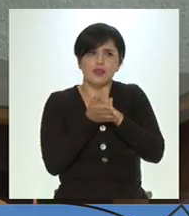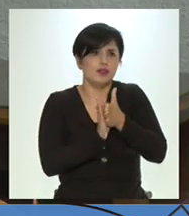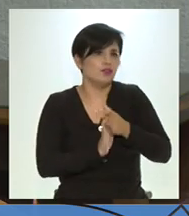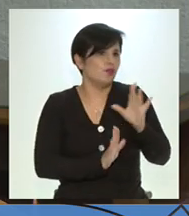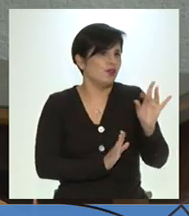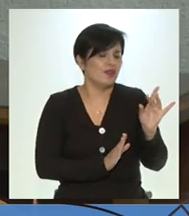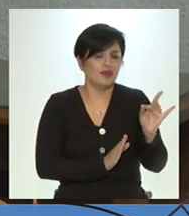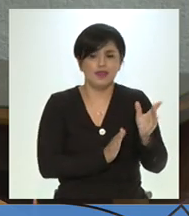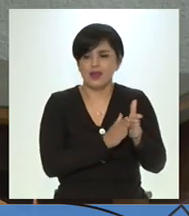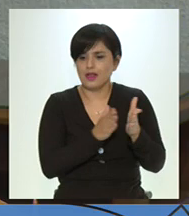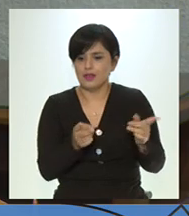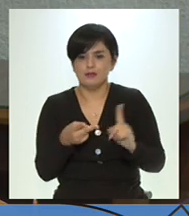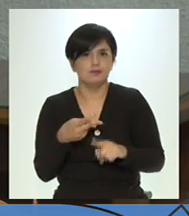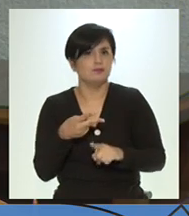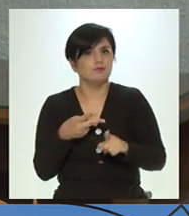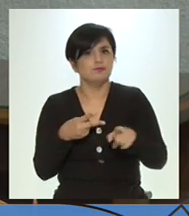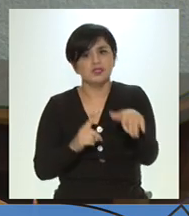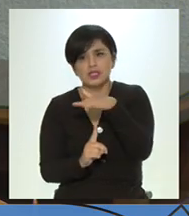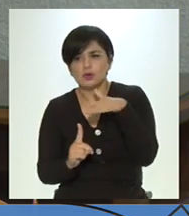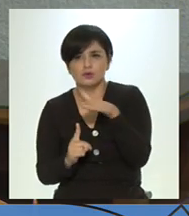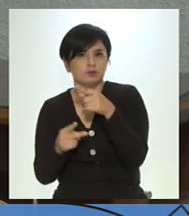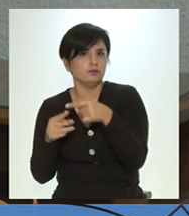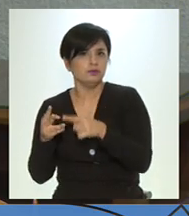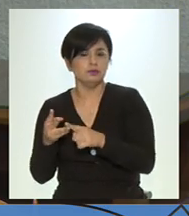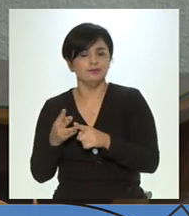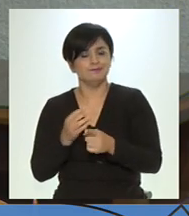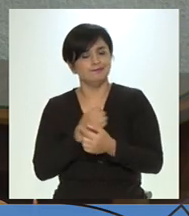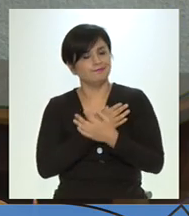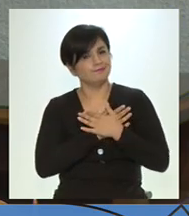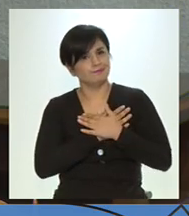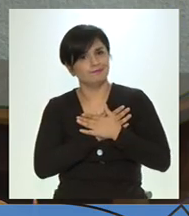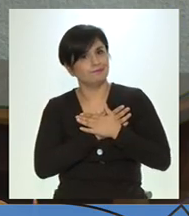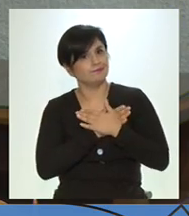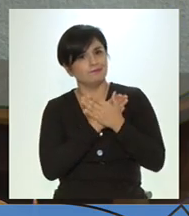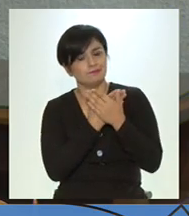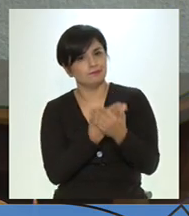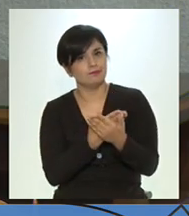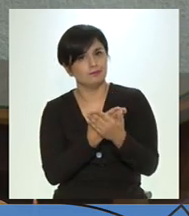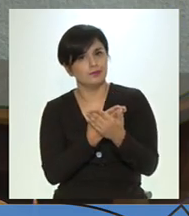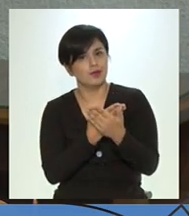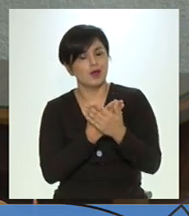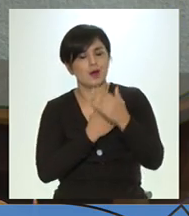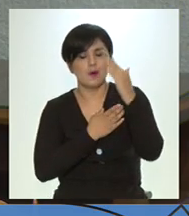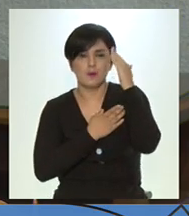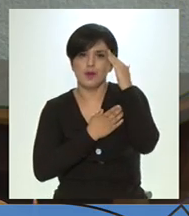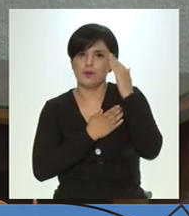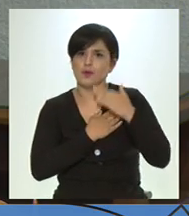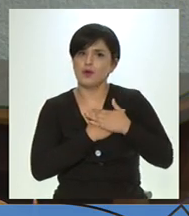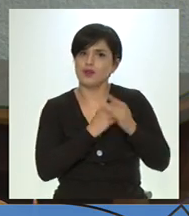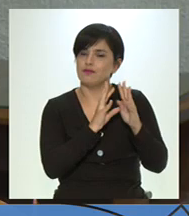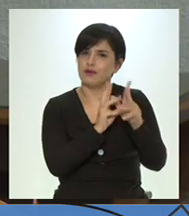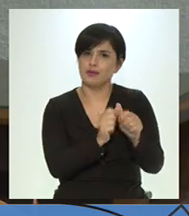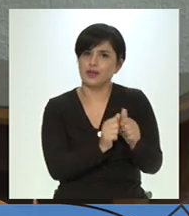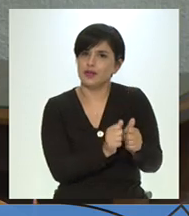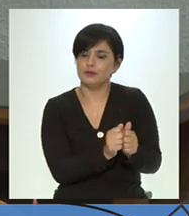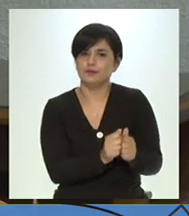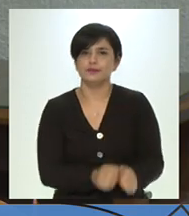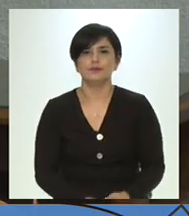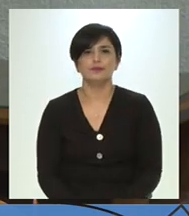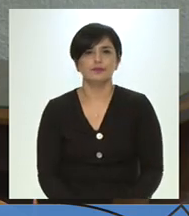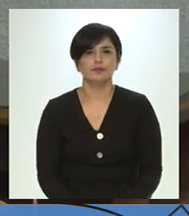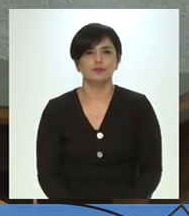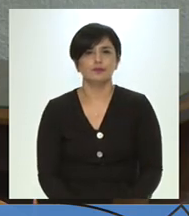edades y condiciones nuestros sentimientos están con su memoria y con sus familias pocas veces